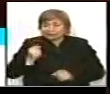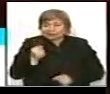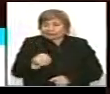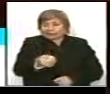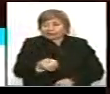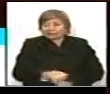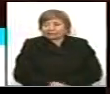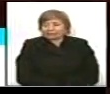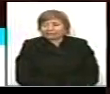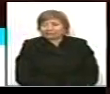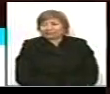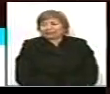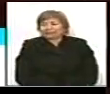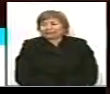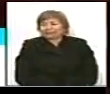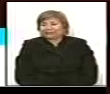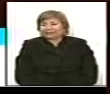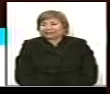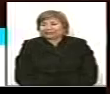para...